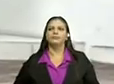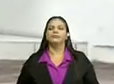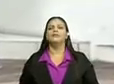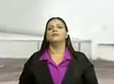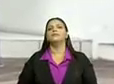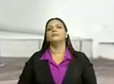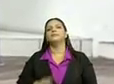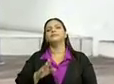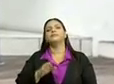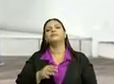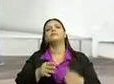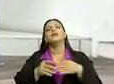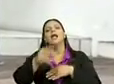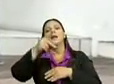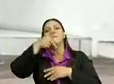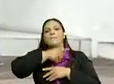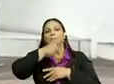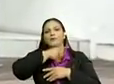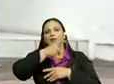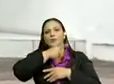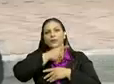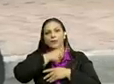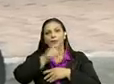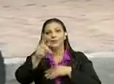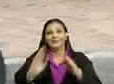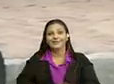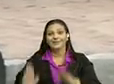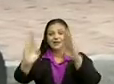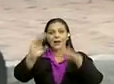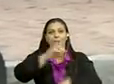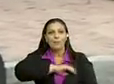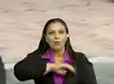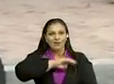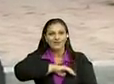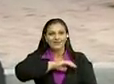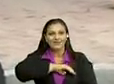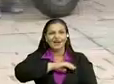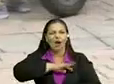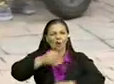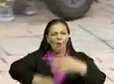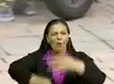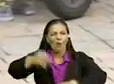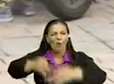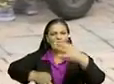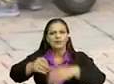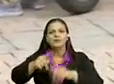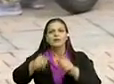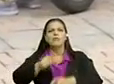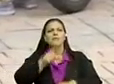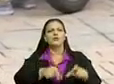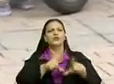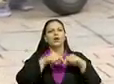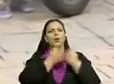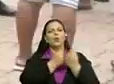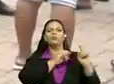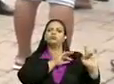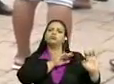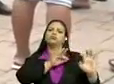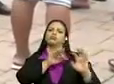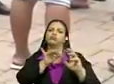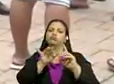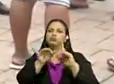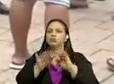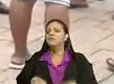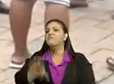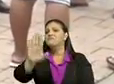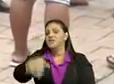Hasta los exteriores de la Policía Judicial de Puerto Viejo se concentraron un grupo de personas quienes afirmaron haber sido estafados por una